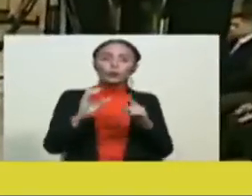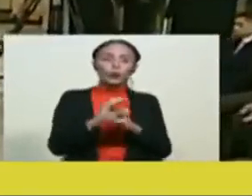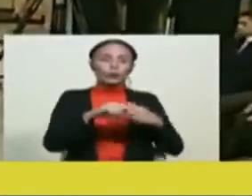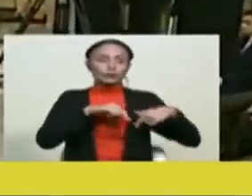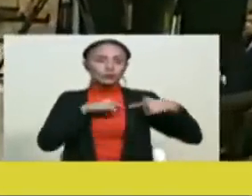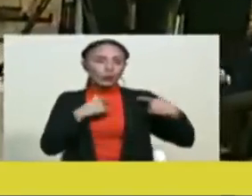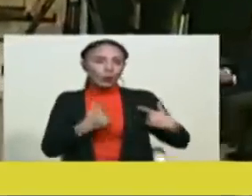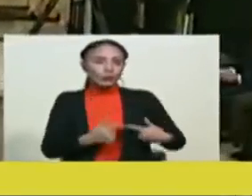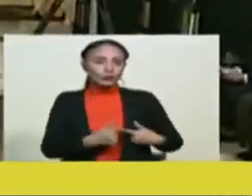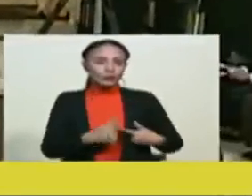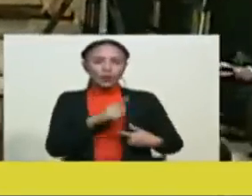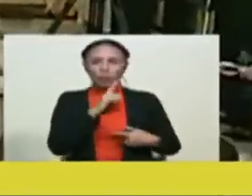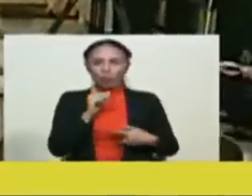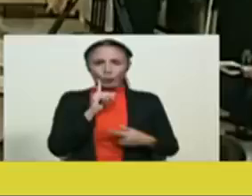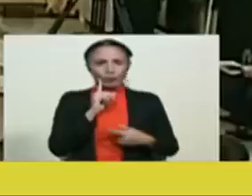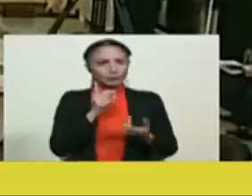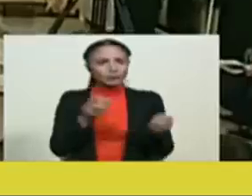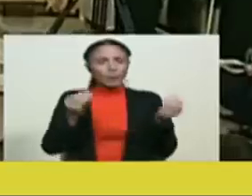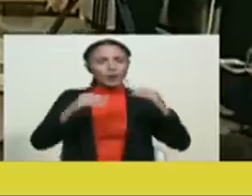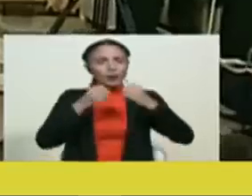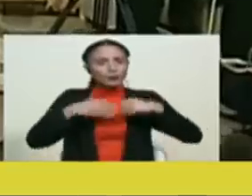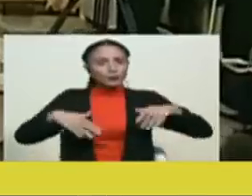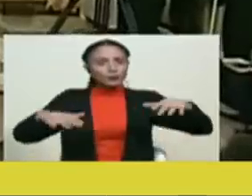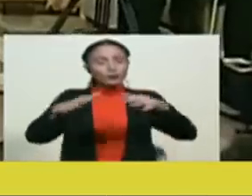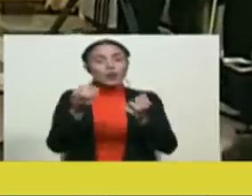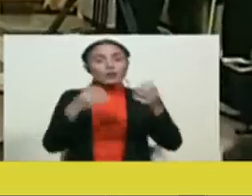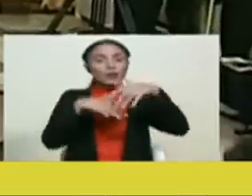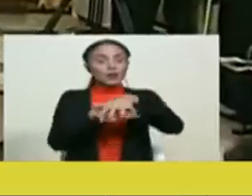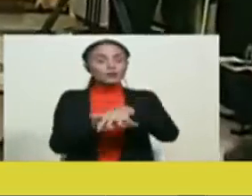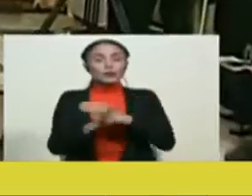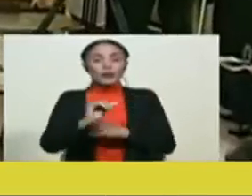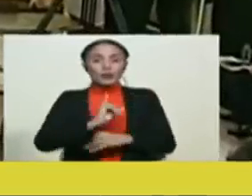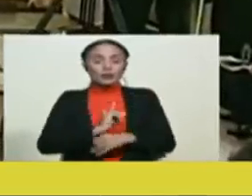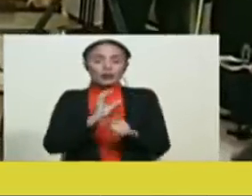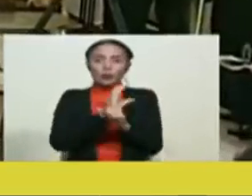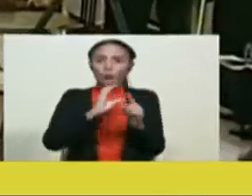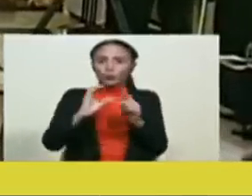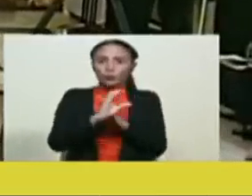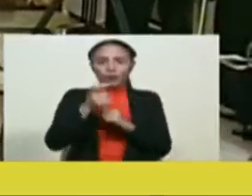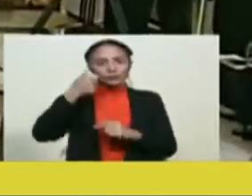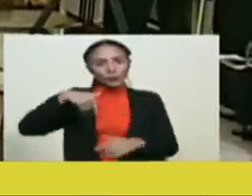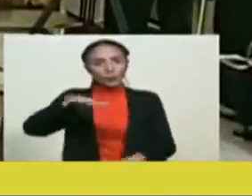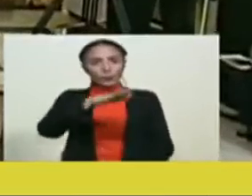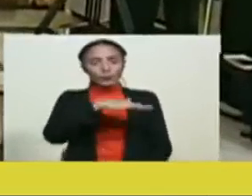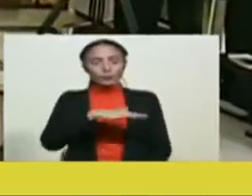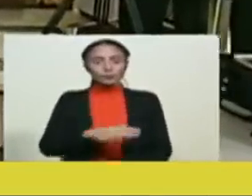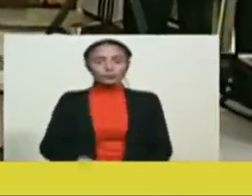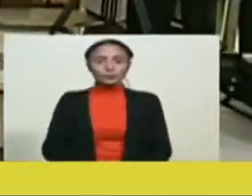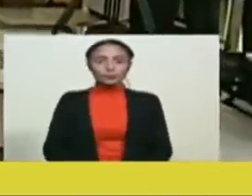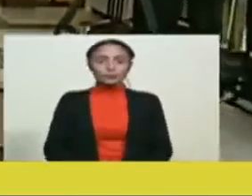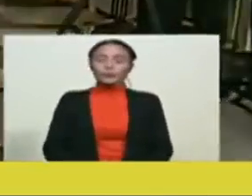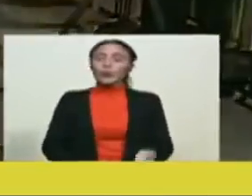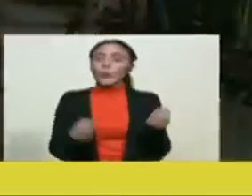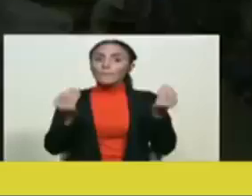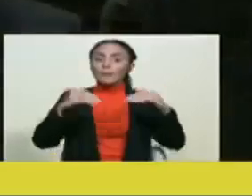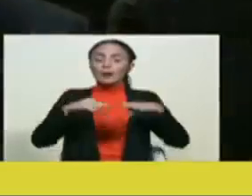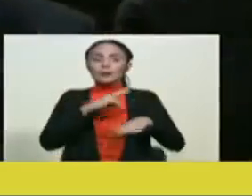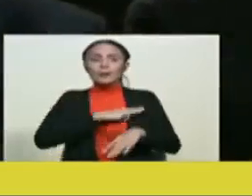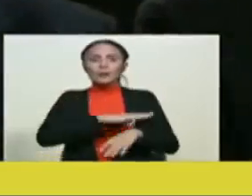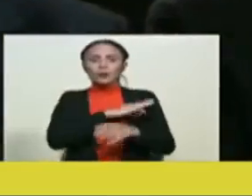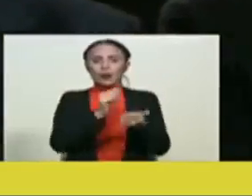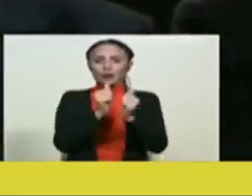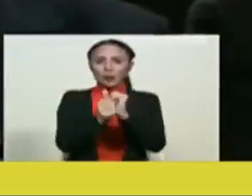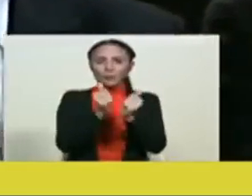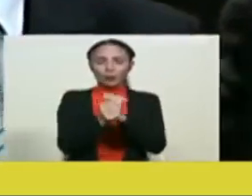y expandir la como integración de la identidad cultural de nuestro pueblo fortalecer las misiones deportivas